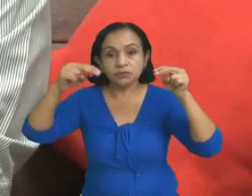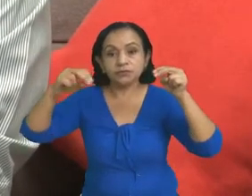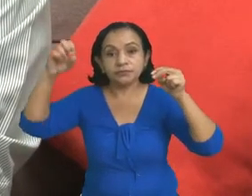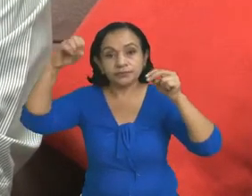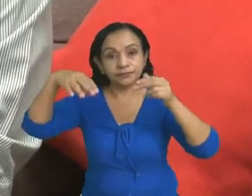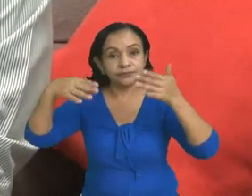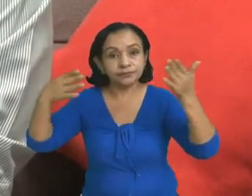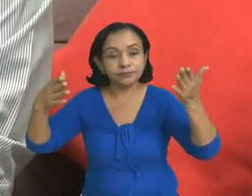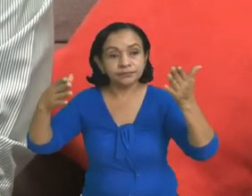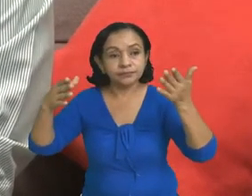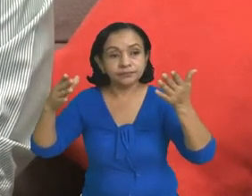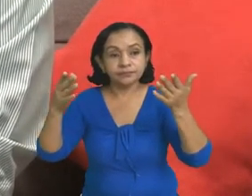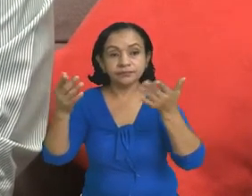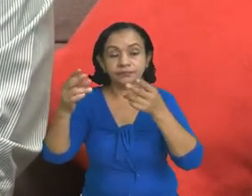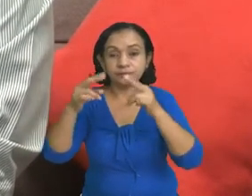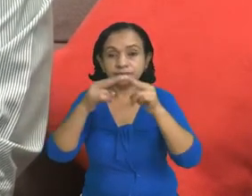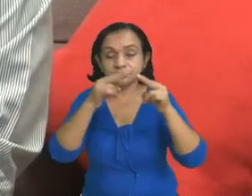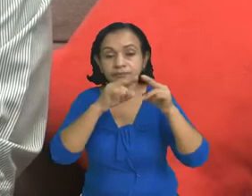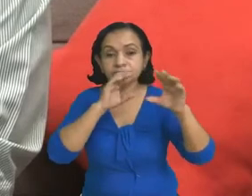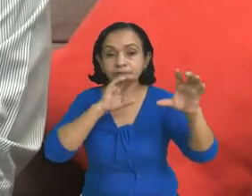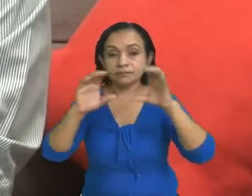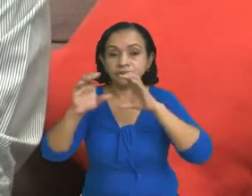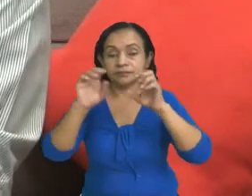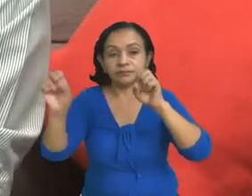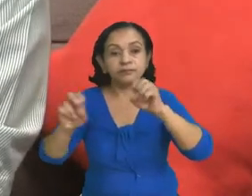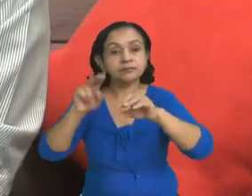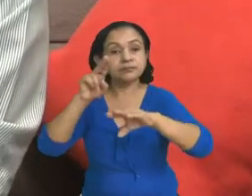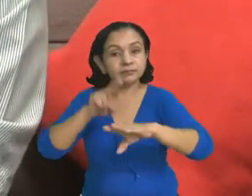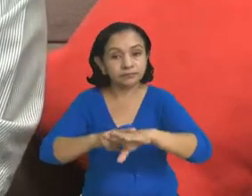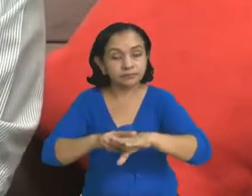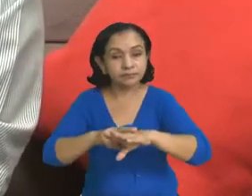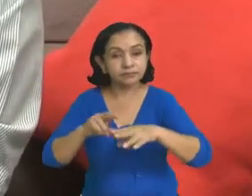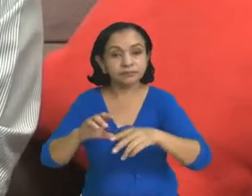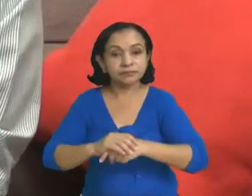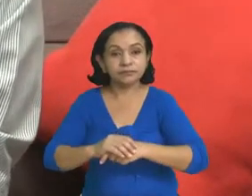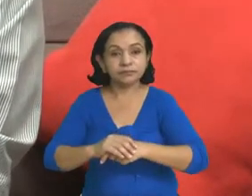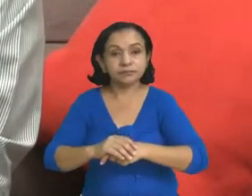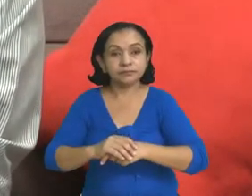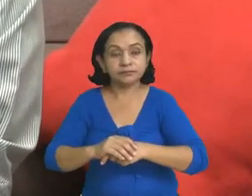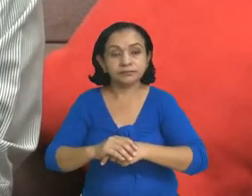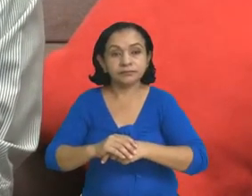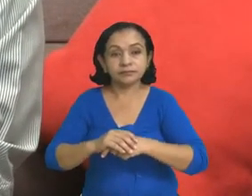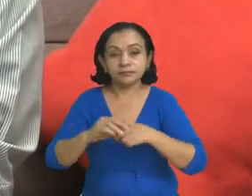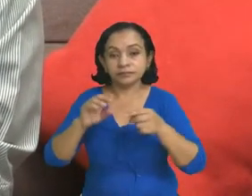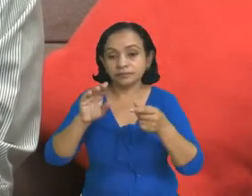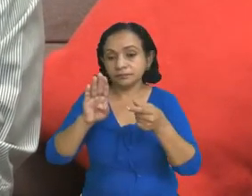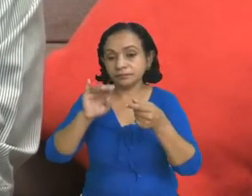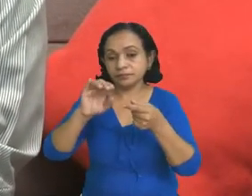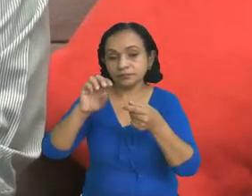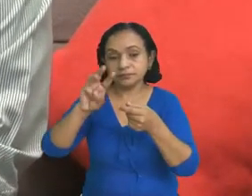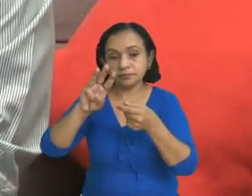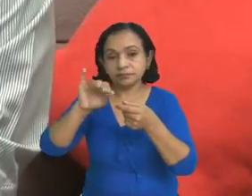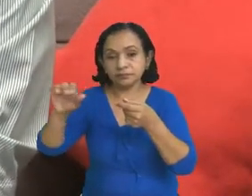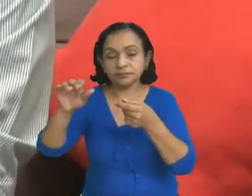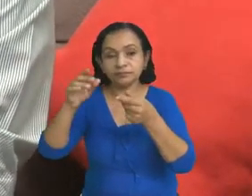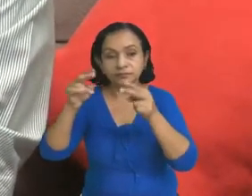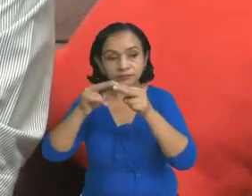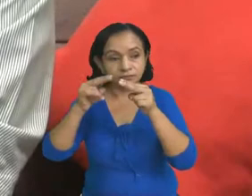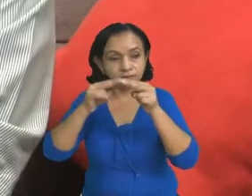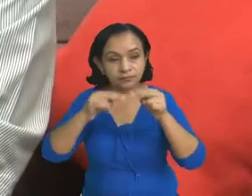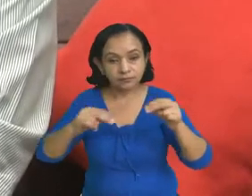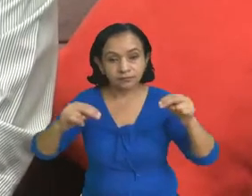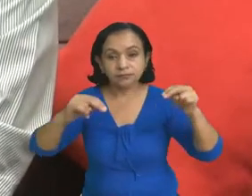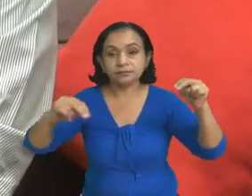de lo que es el sistema interconectado nacional. Ok. Actualmente Bilwi está abastecido